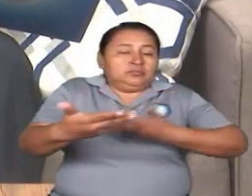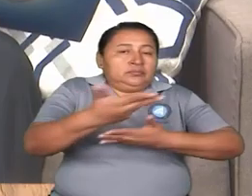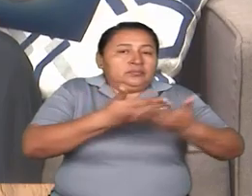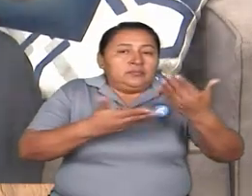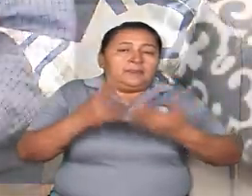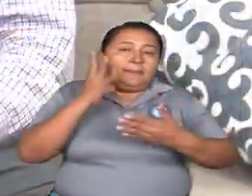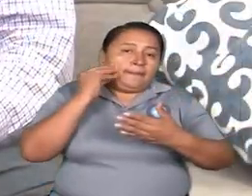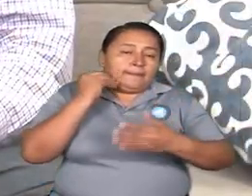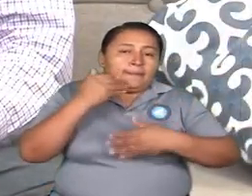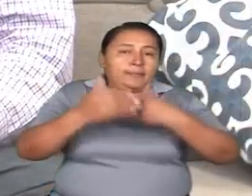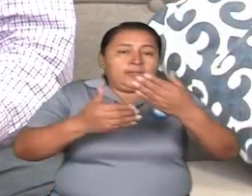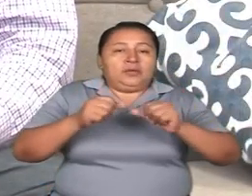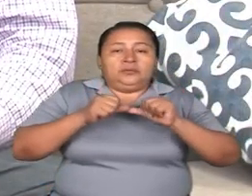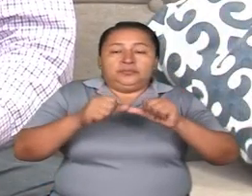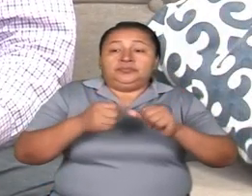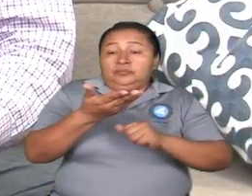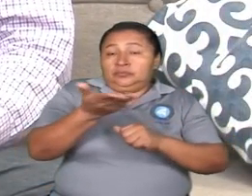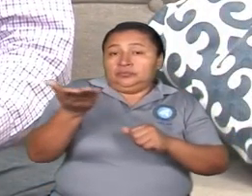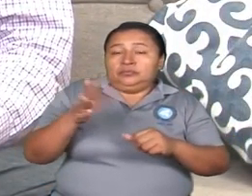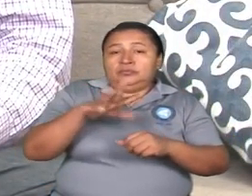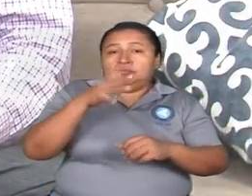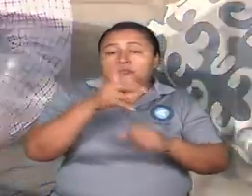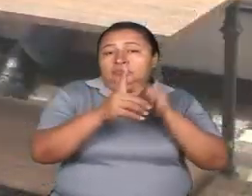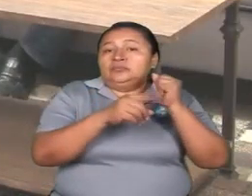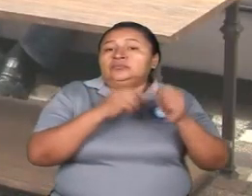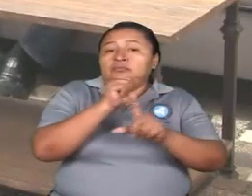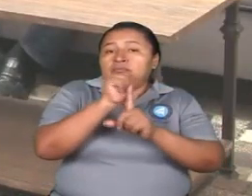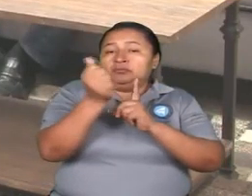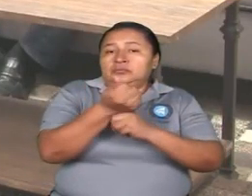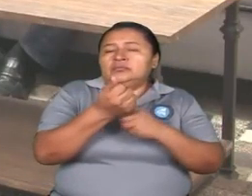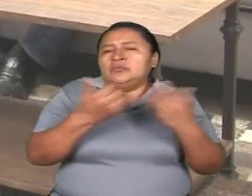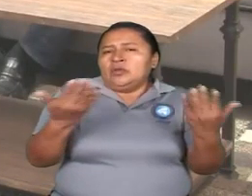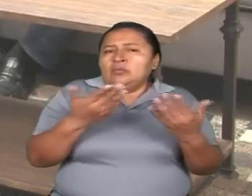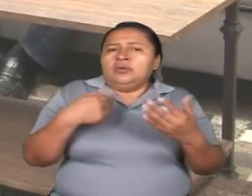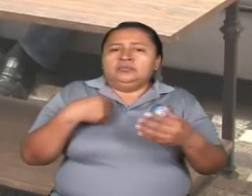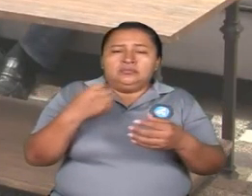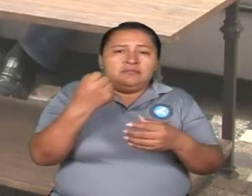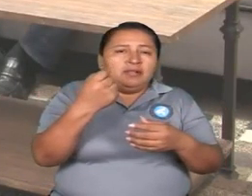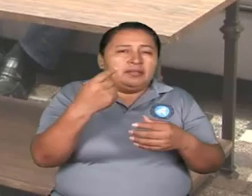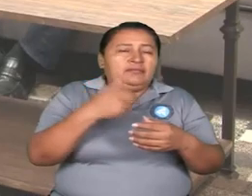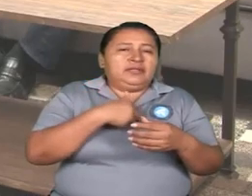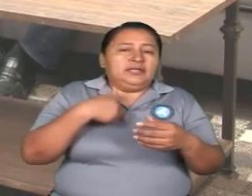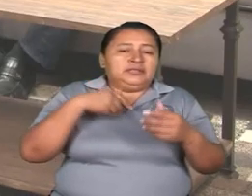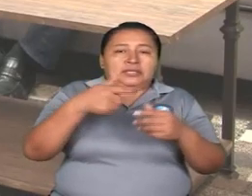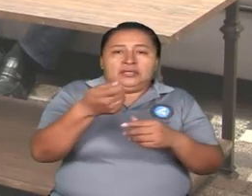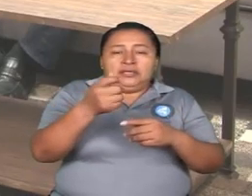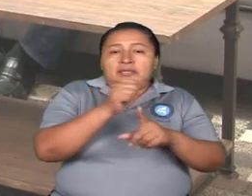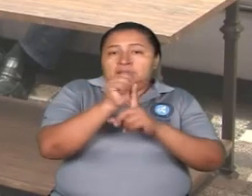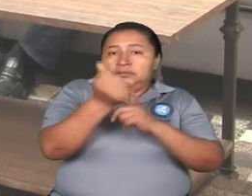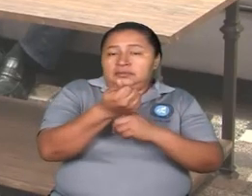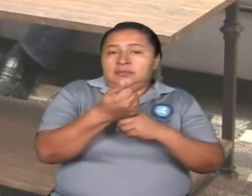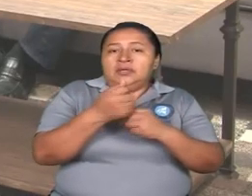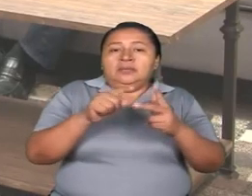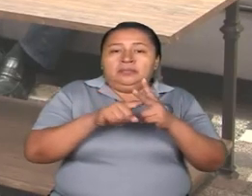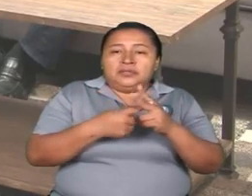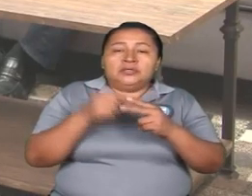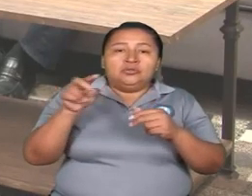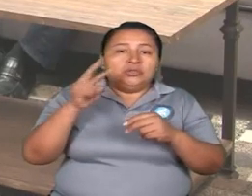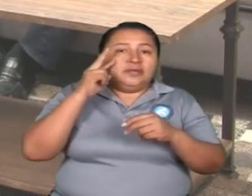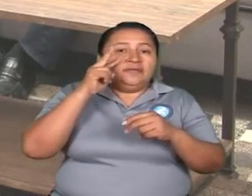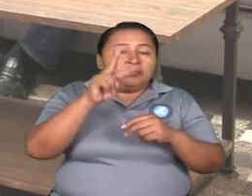que constantemente se mantienen ustedes con otros parlamentos, ¿cuáles son los retos que tiene nuestro canal parlamentario a partir de esa visión